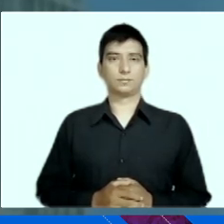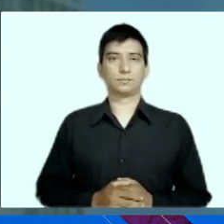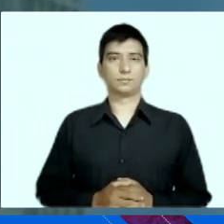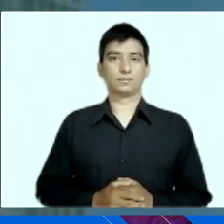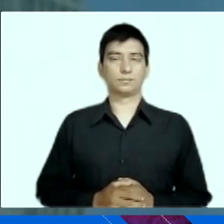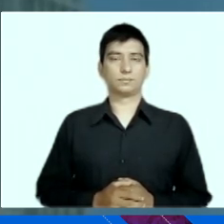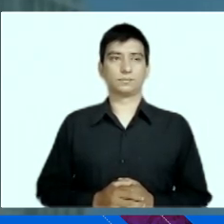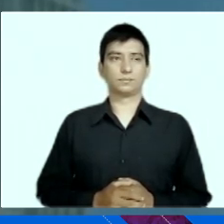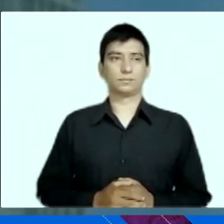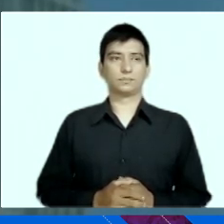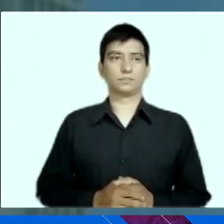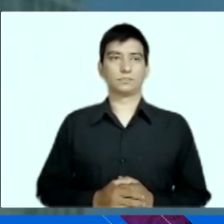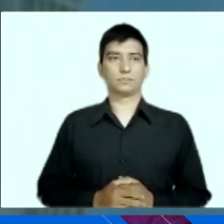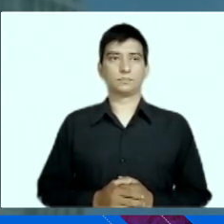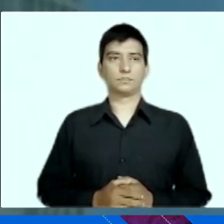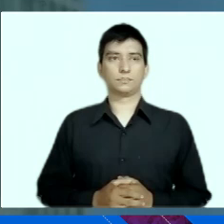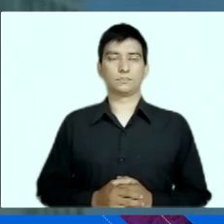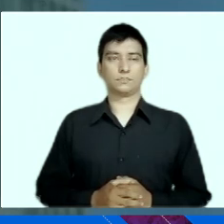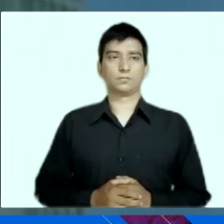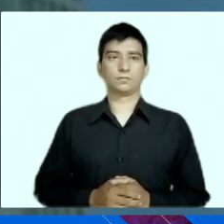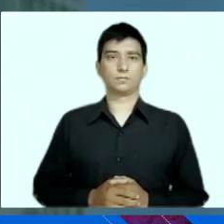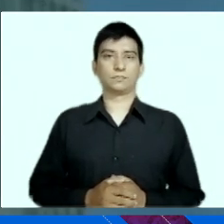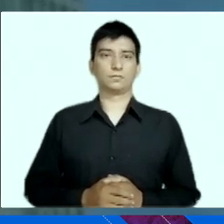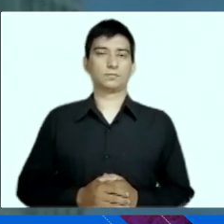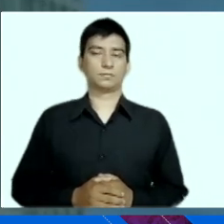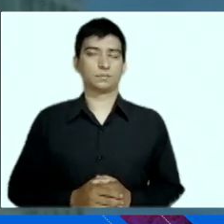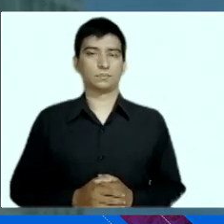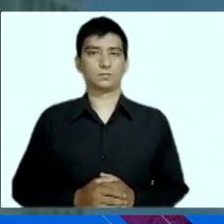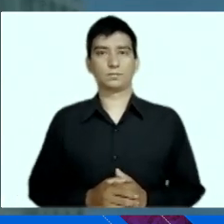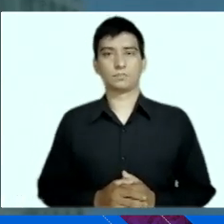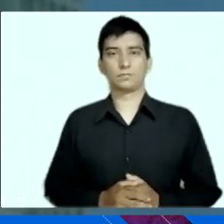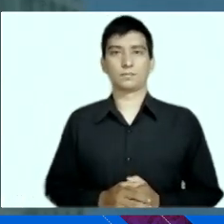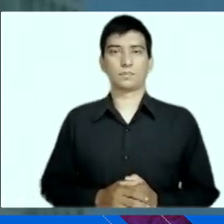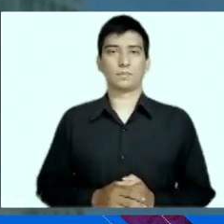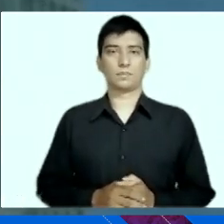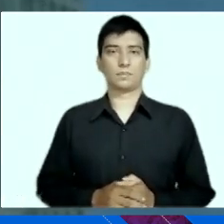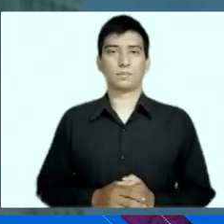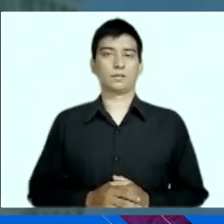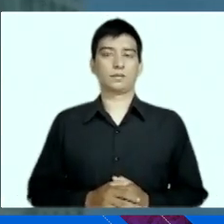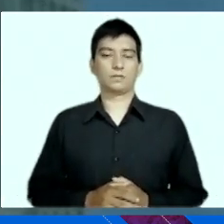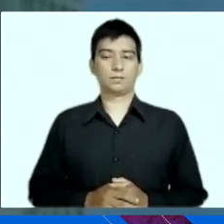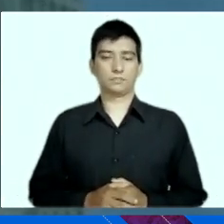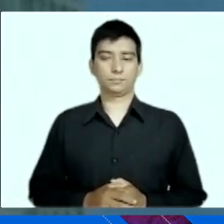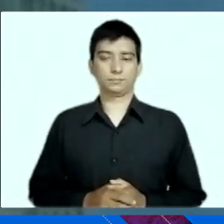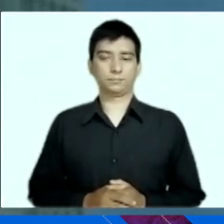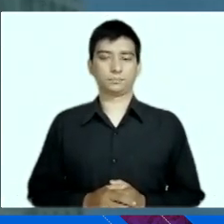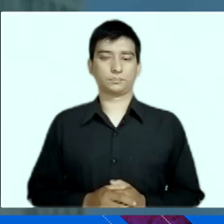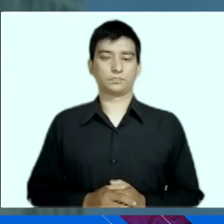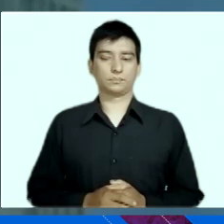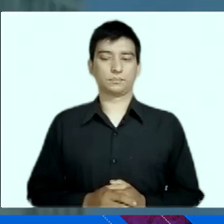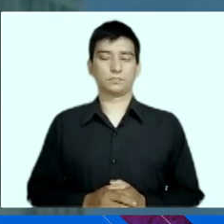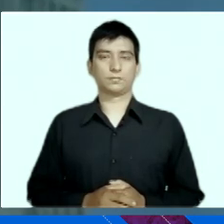alcohol, hasta que fruto de todo aquel desenfreno fue este el